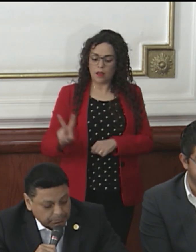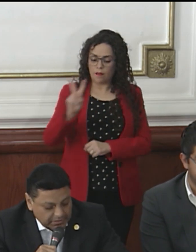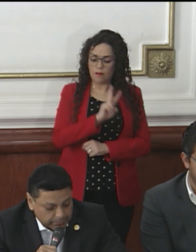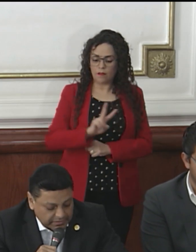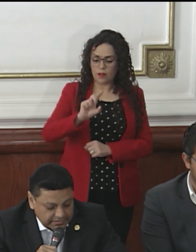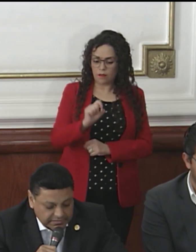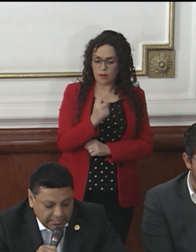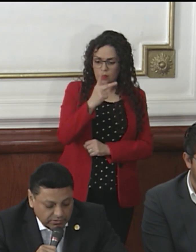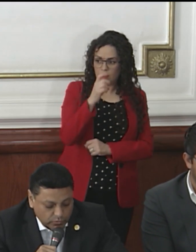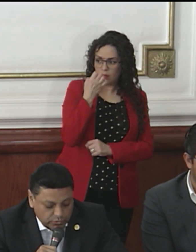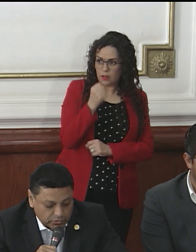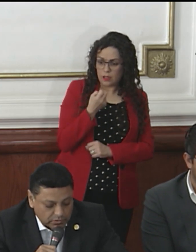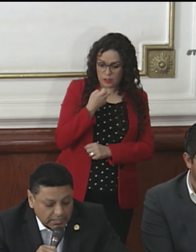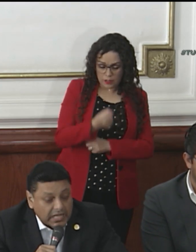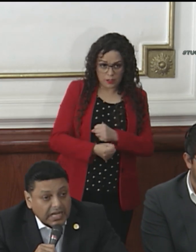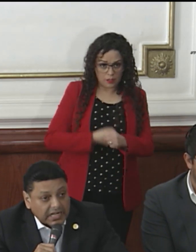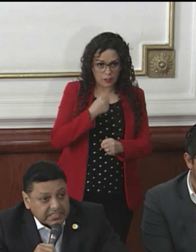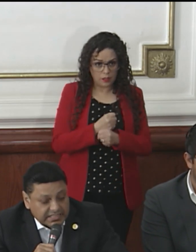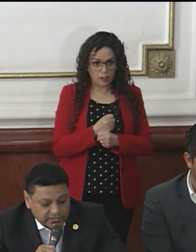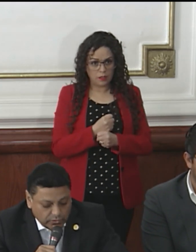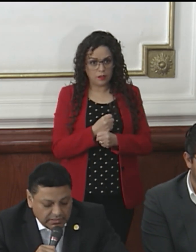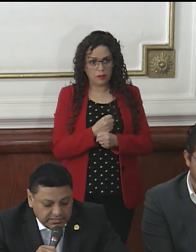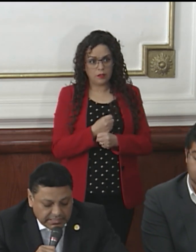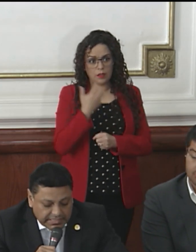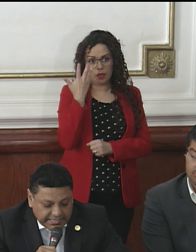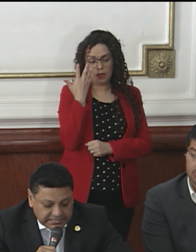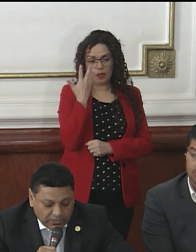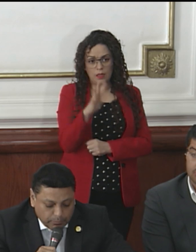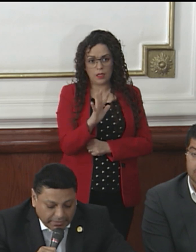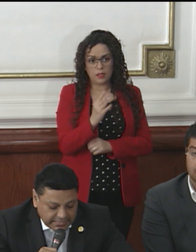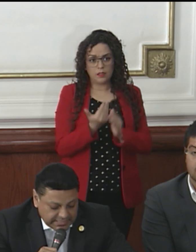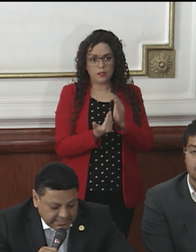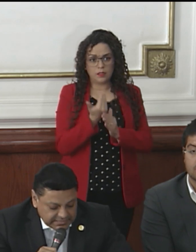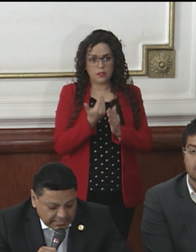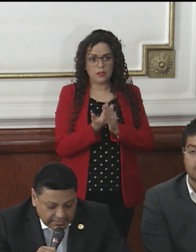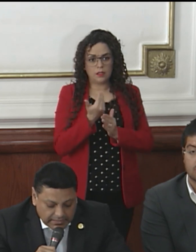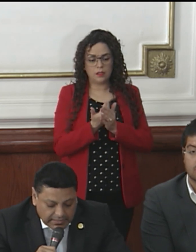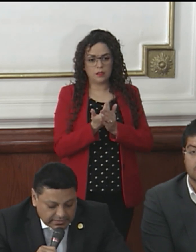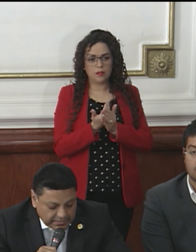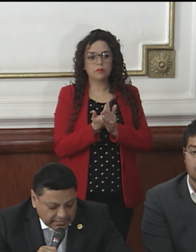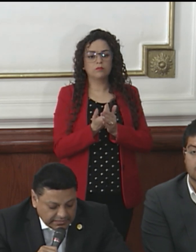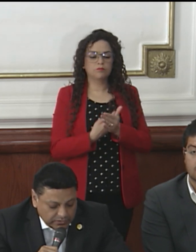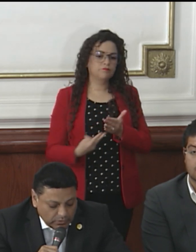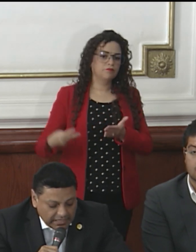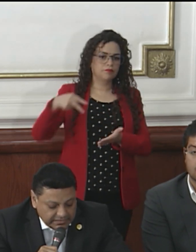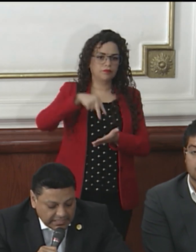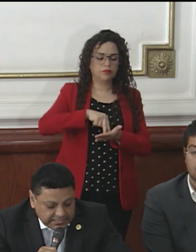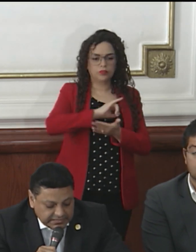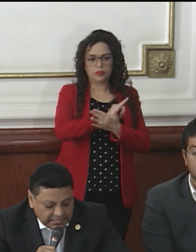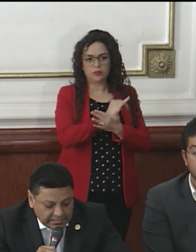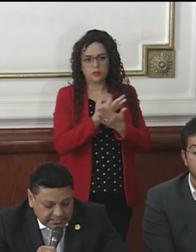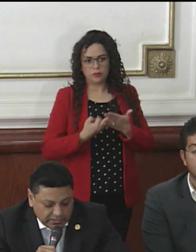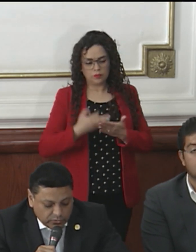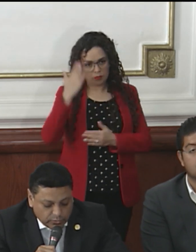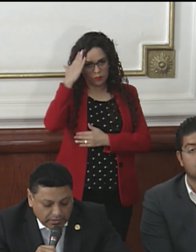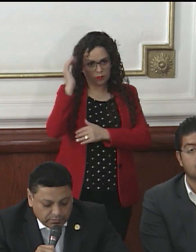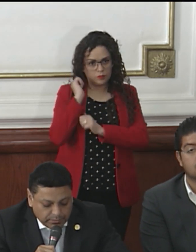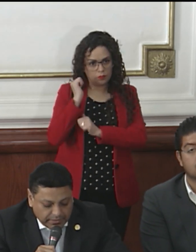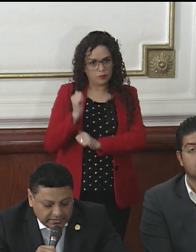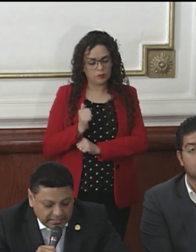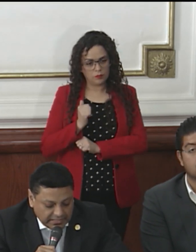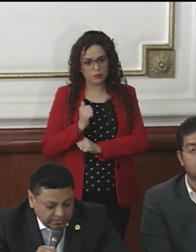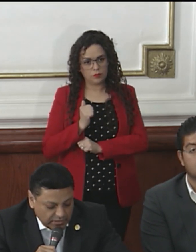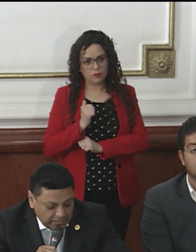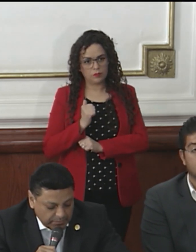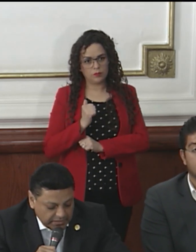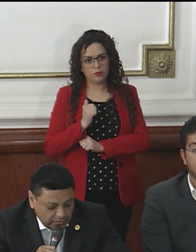de septiembre de este año en curso, a las 10 horas, es la comparecencia del titular de la Secretaría de Desarrollo Urbano y